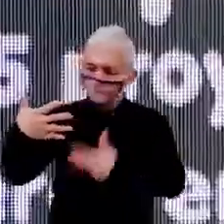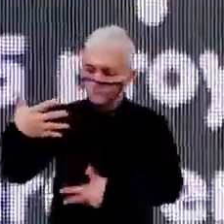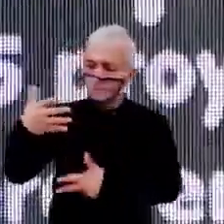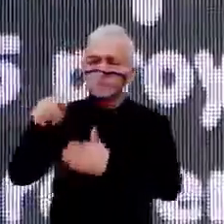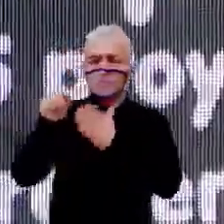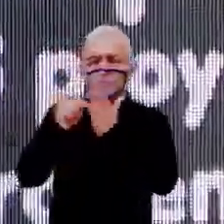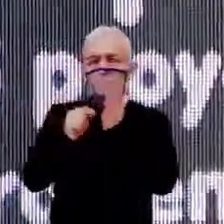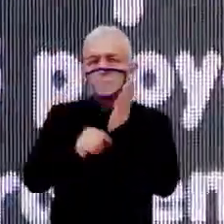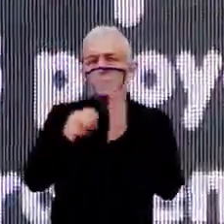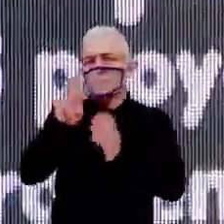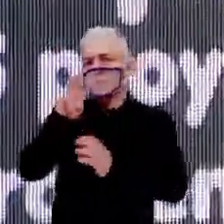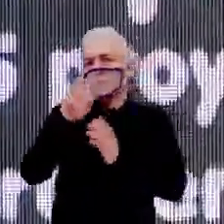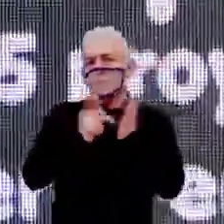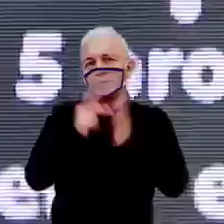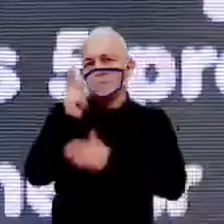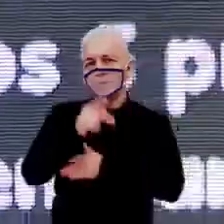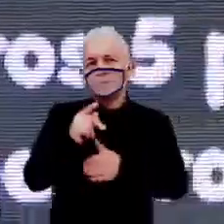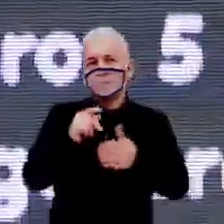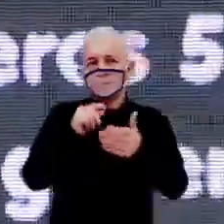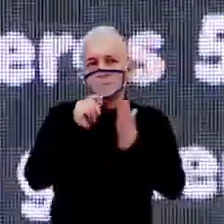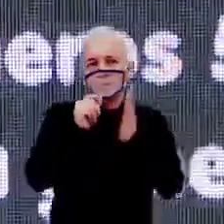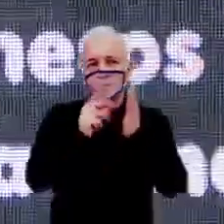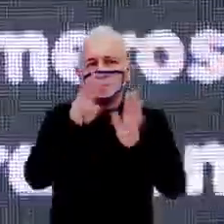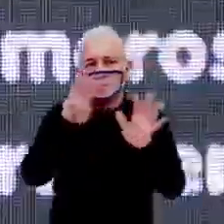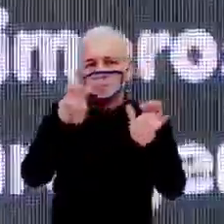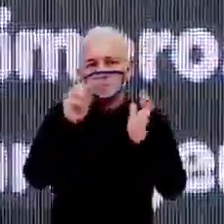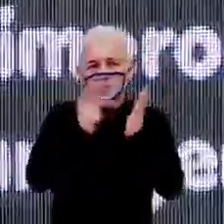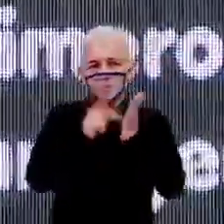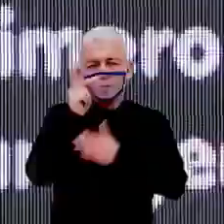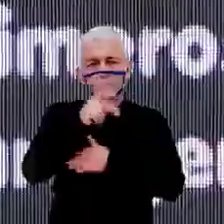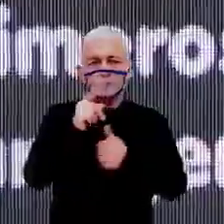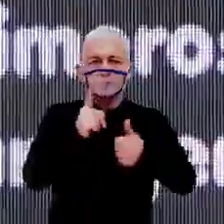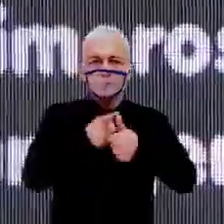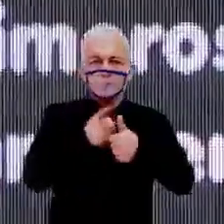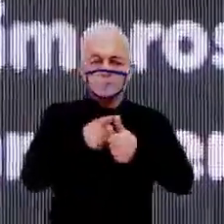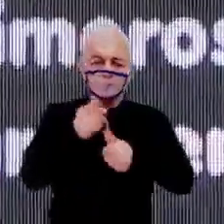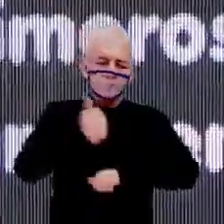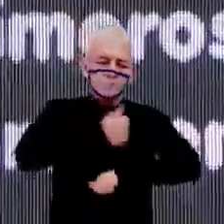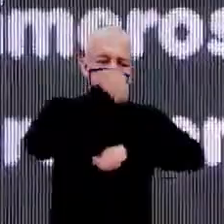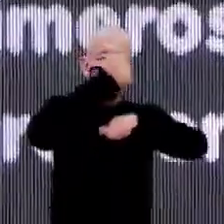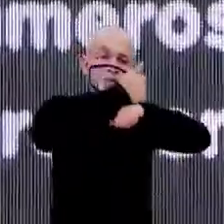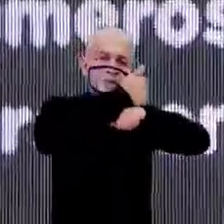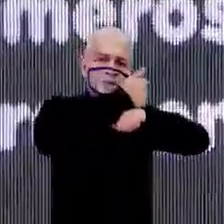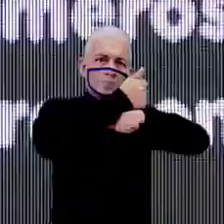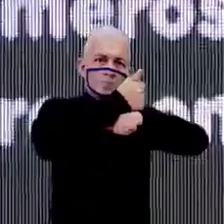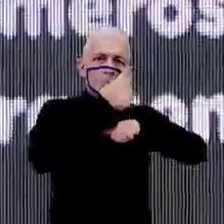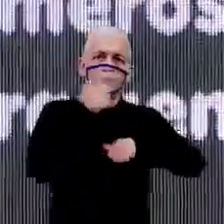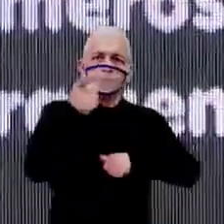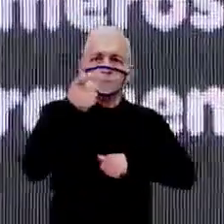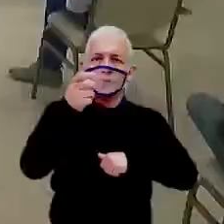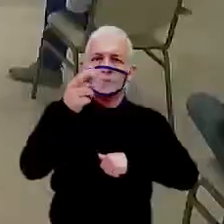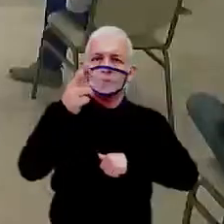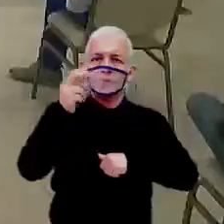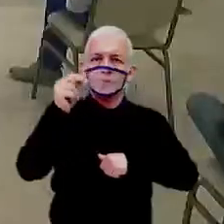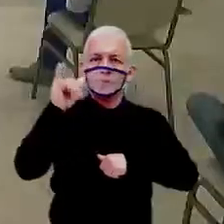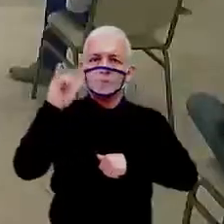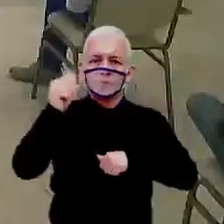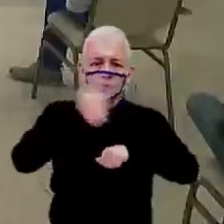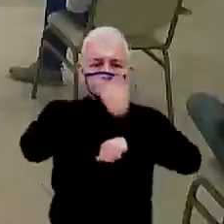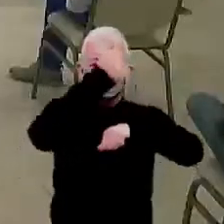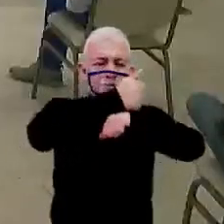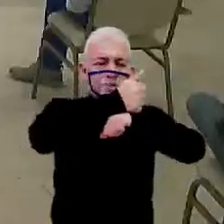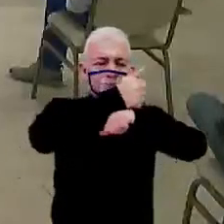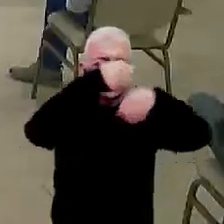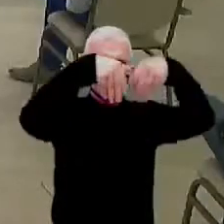dar el renacimiento del centro. Esos 8 grandes proyectos comienzan con la creación de la gerencia, que como usted lo decía, es la que articula entre las